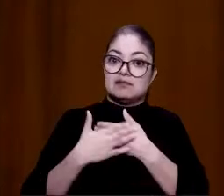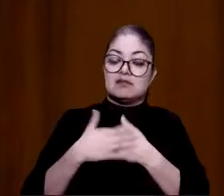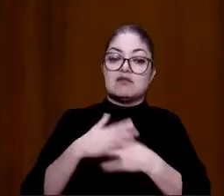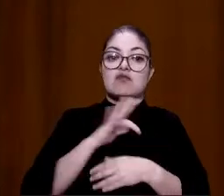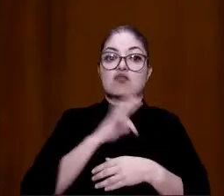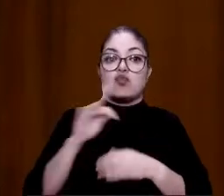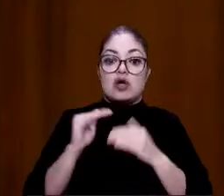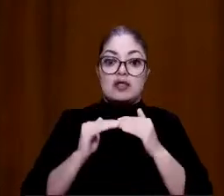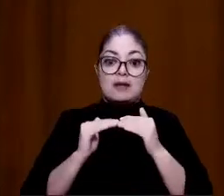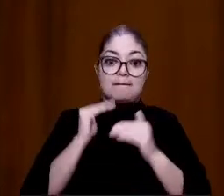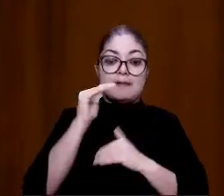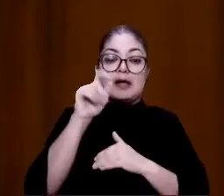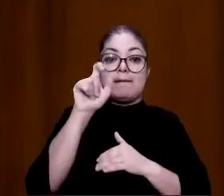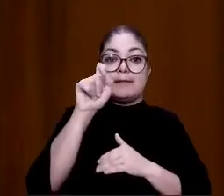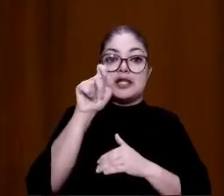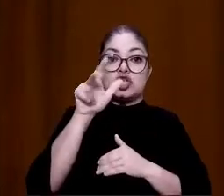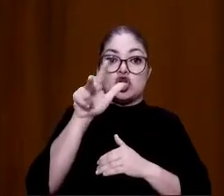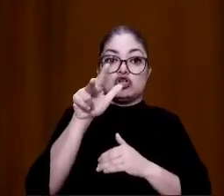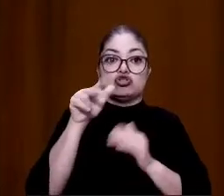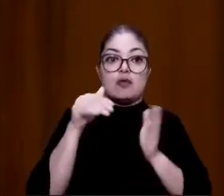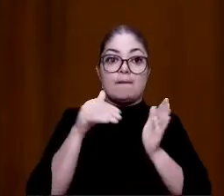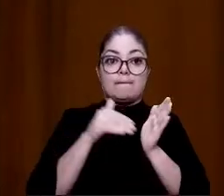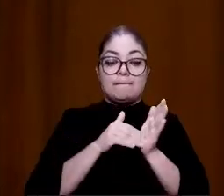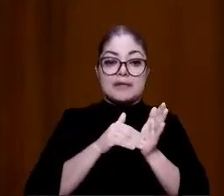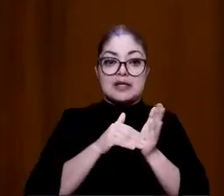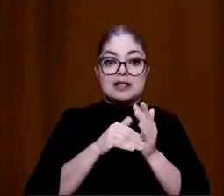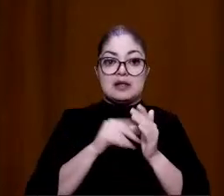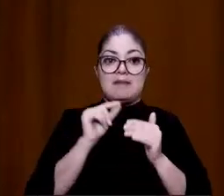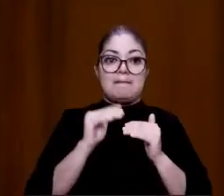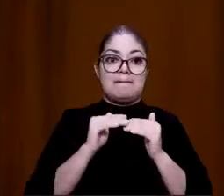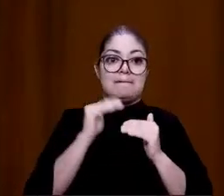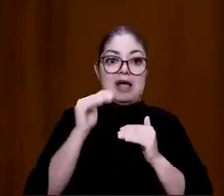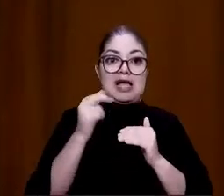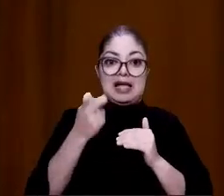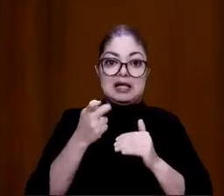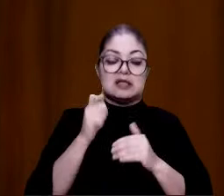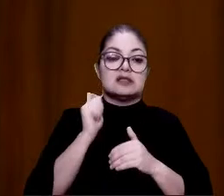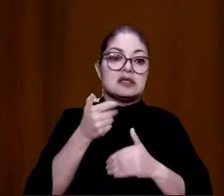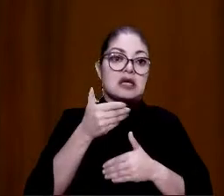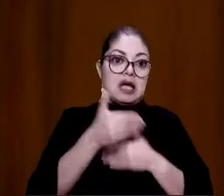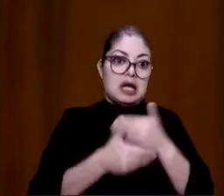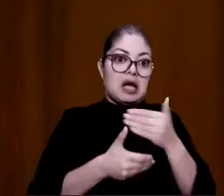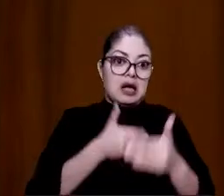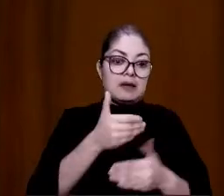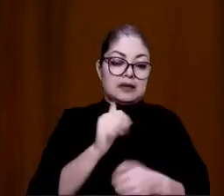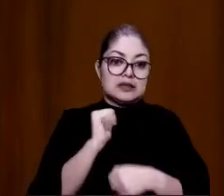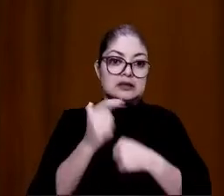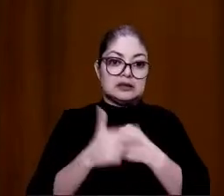aumentar 28,000 unidades más, lo cual es un avance considerable.